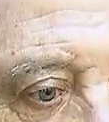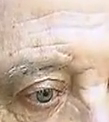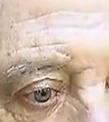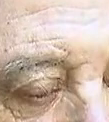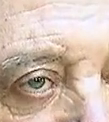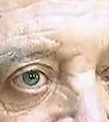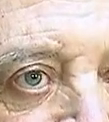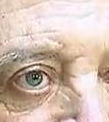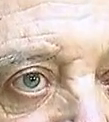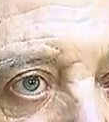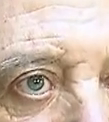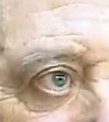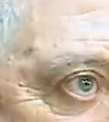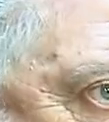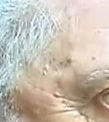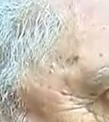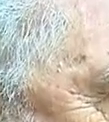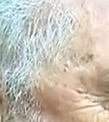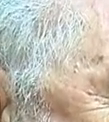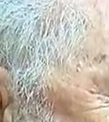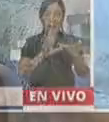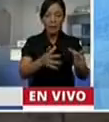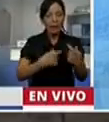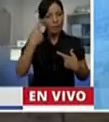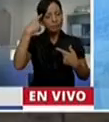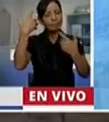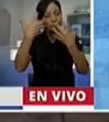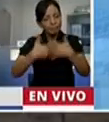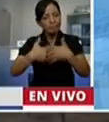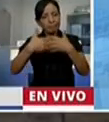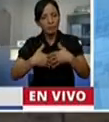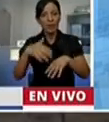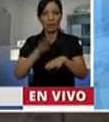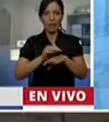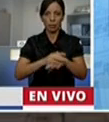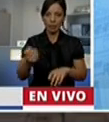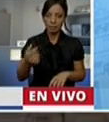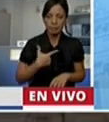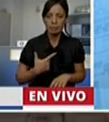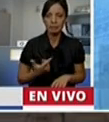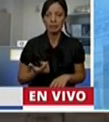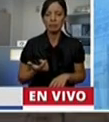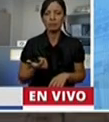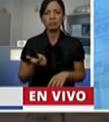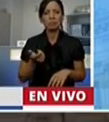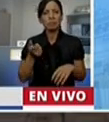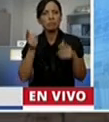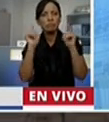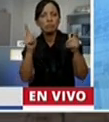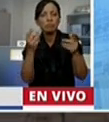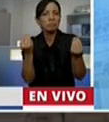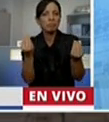importante avance no sólo por la salud pública sino para la igualdad porque también es un problema de justicia social